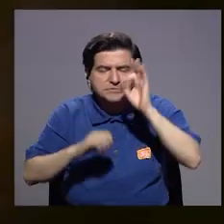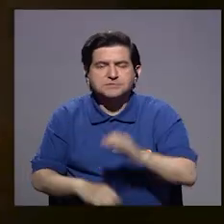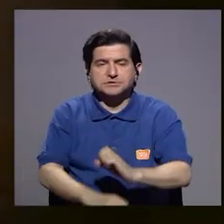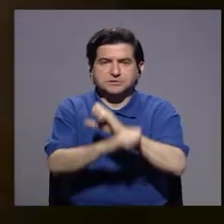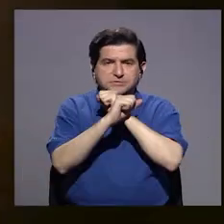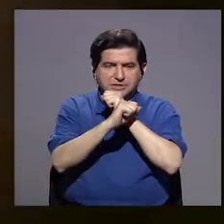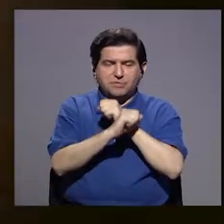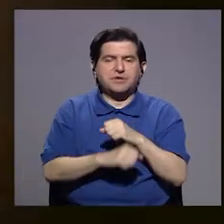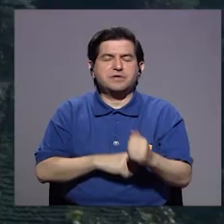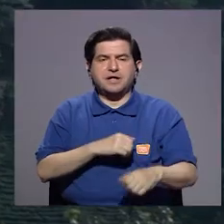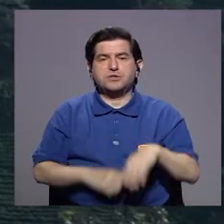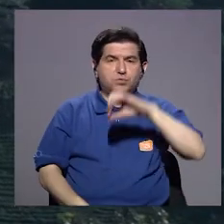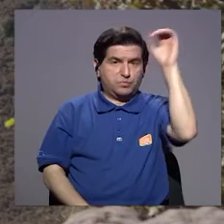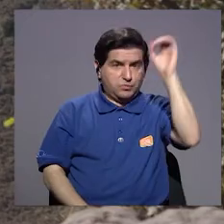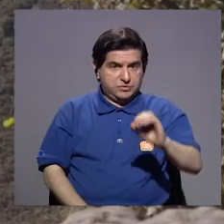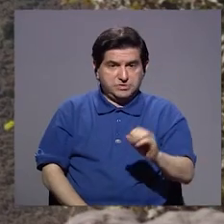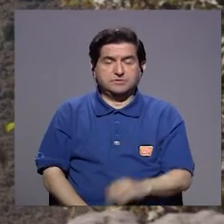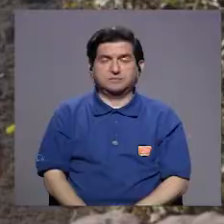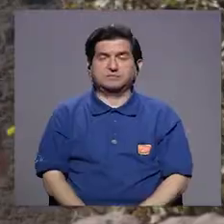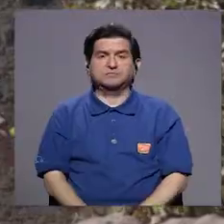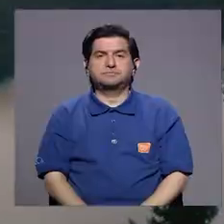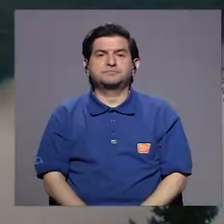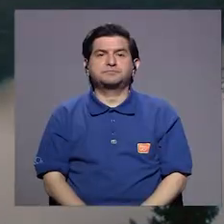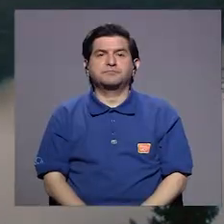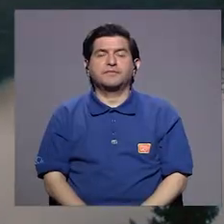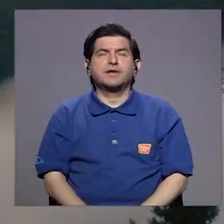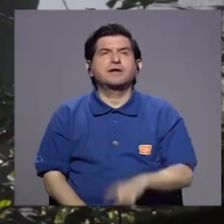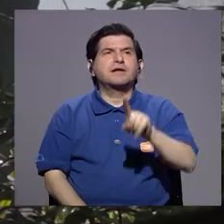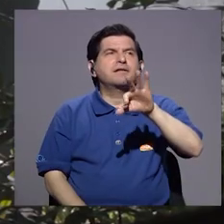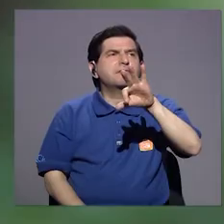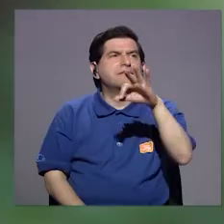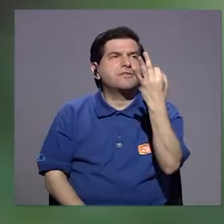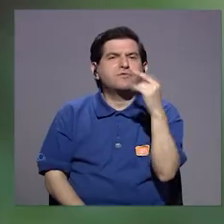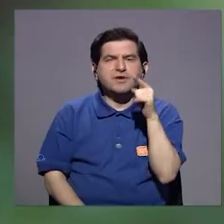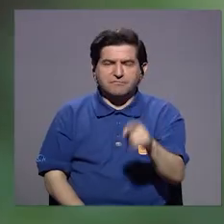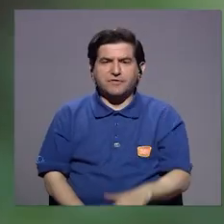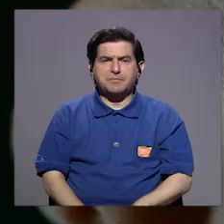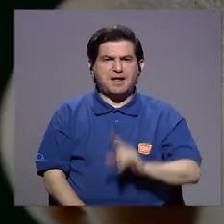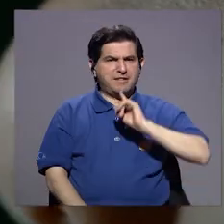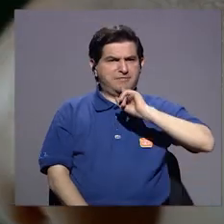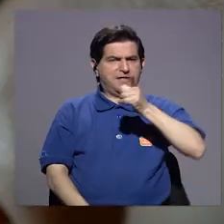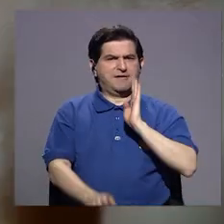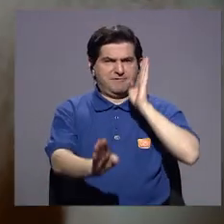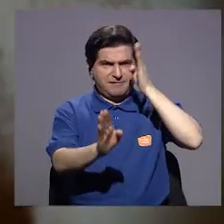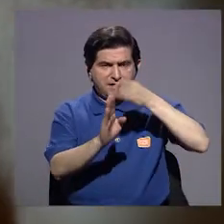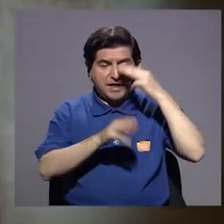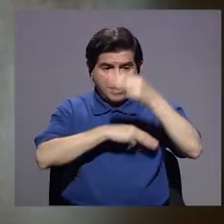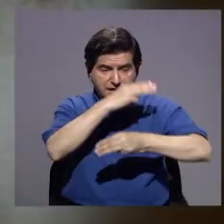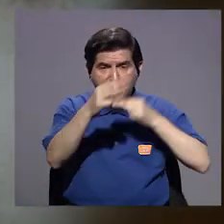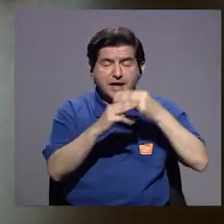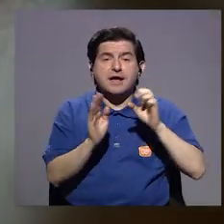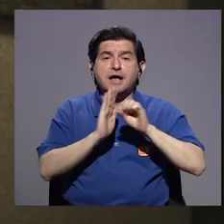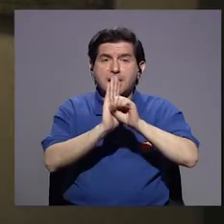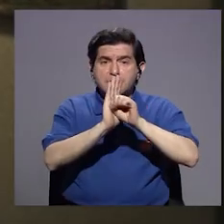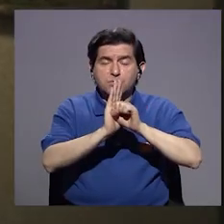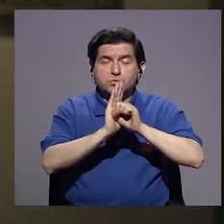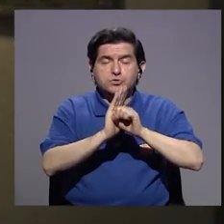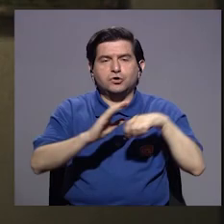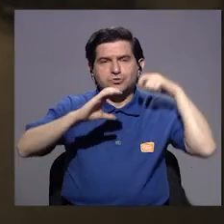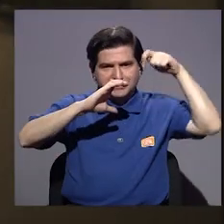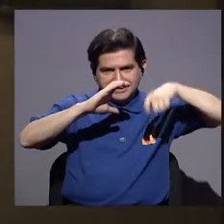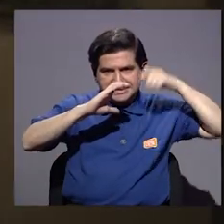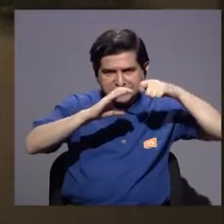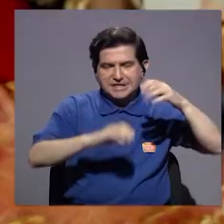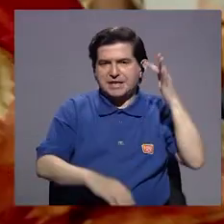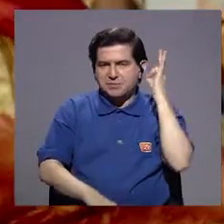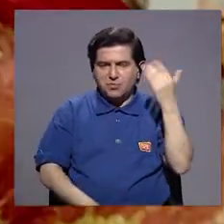asegurando ese porcentaje. Uh-huh. Y creo que eso es una, de alguna manera, una declaración de que en el mundo de lo simbólico, como es el cine,